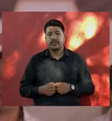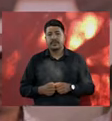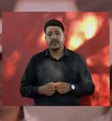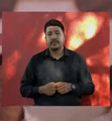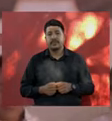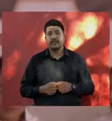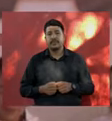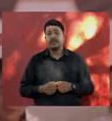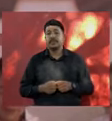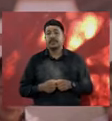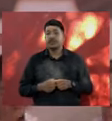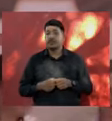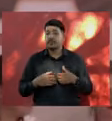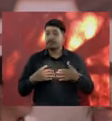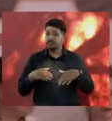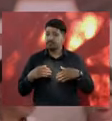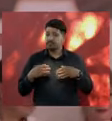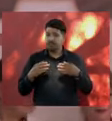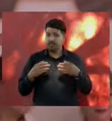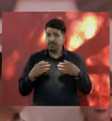Y nos da